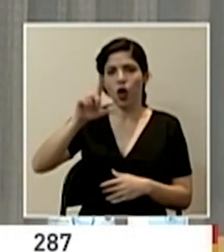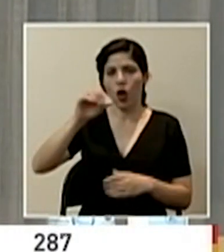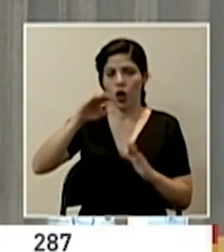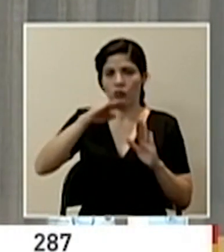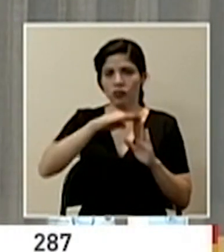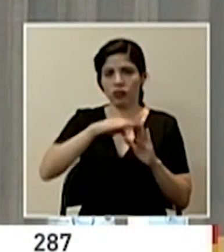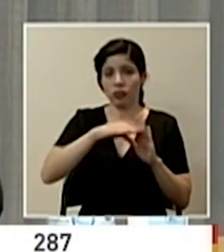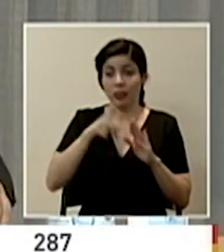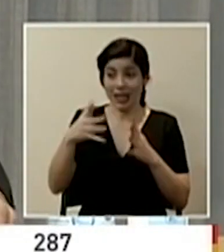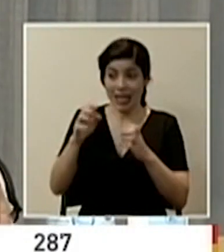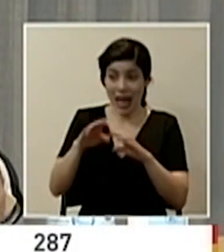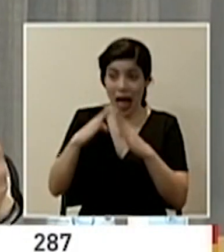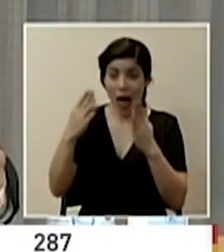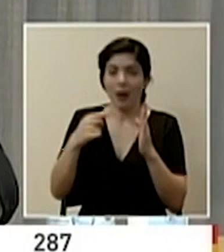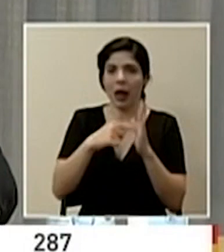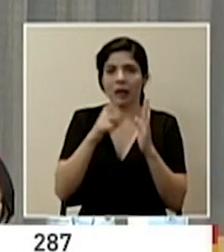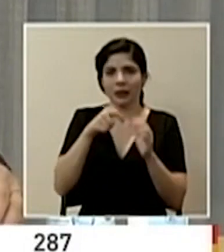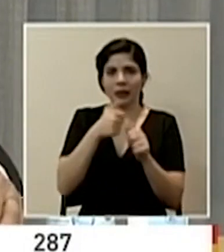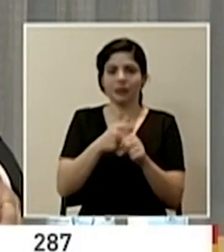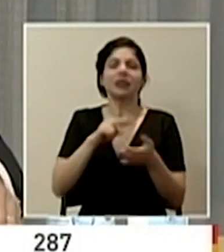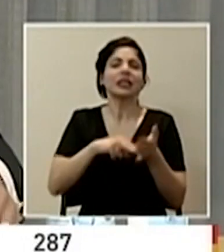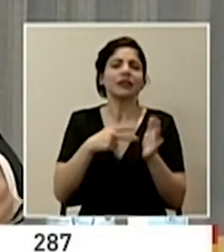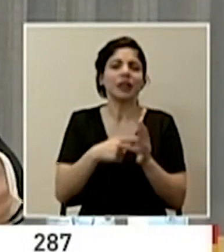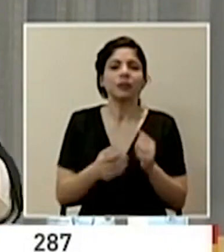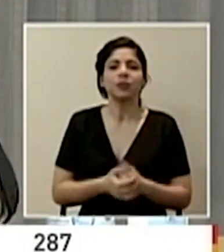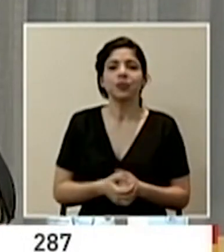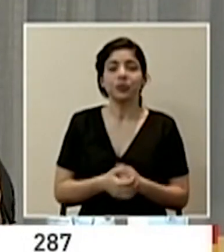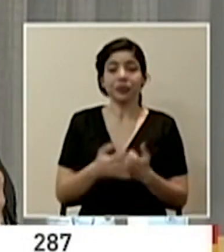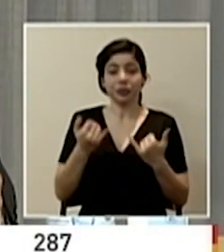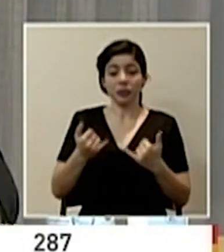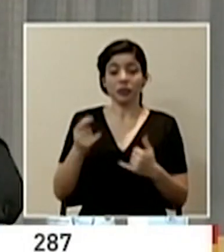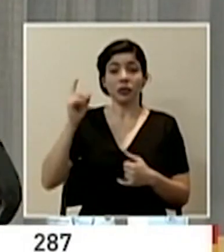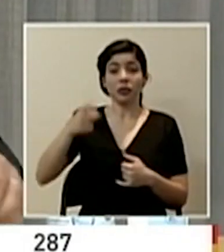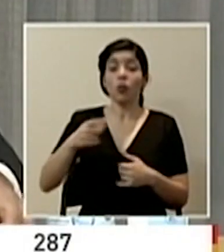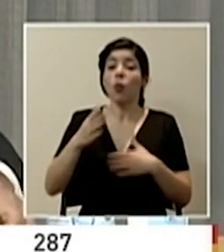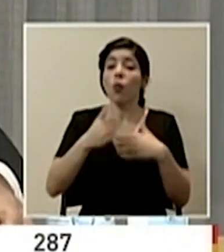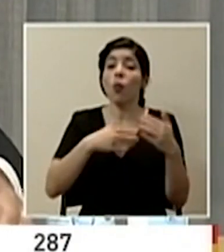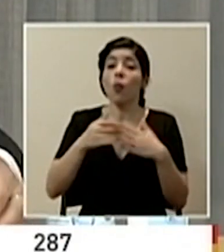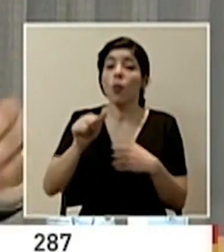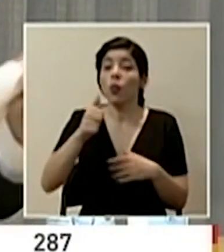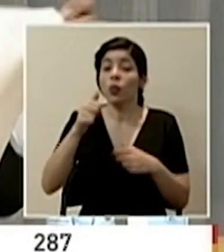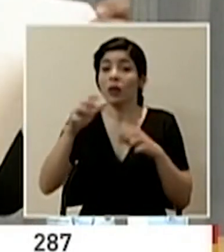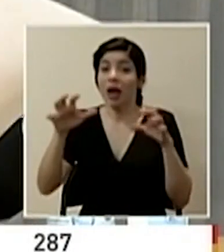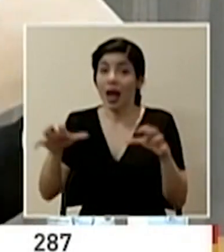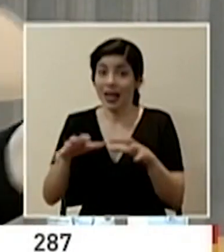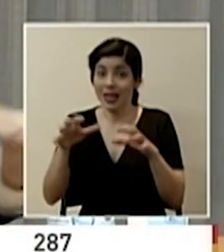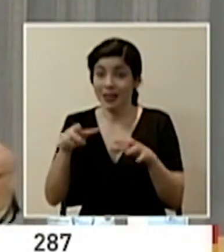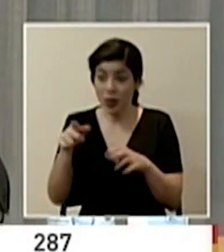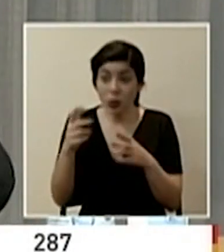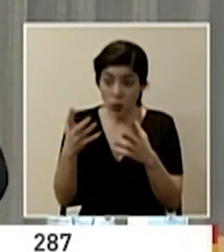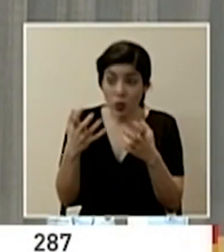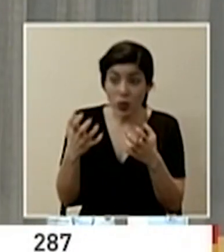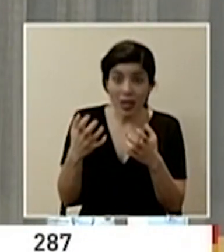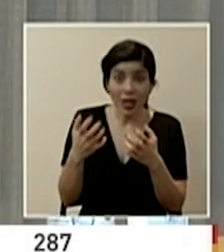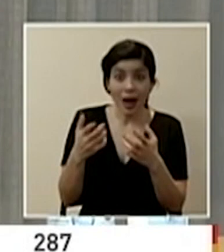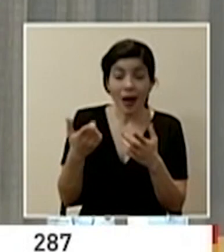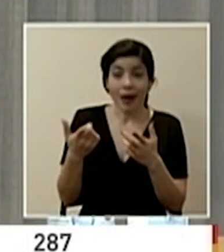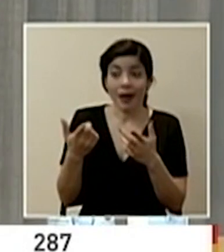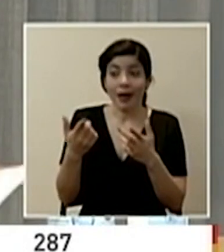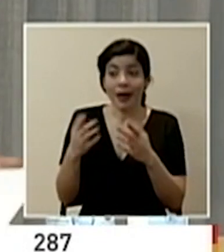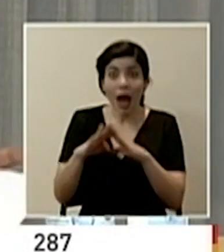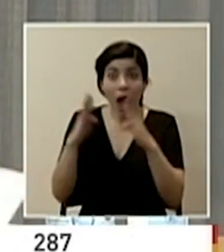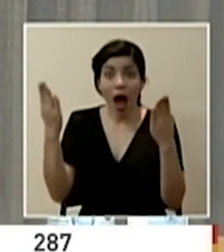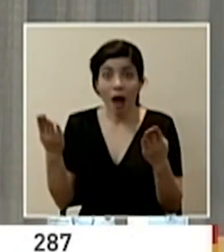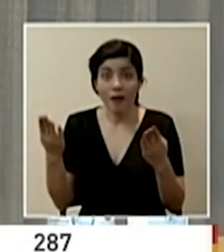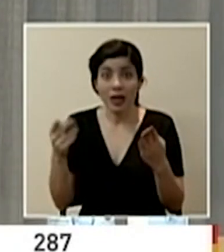pueda abrir. Es decir, se está instruyendo que cualquier otra actividad para que sea sujeta